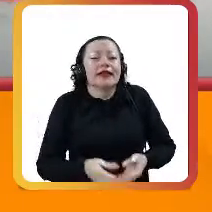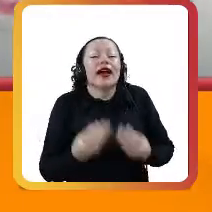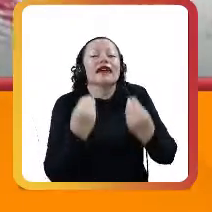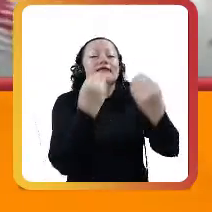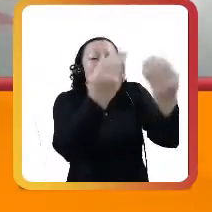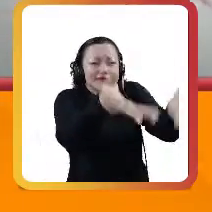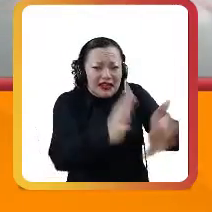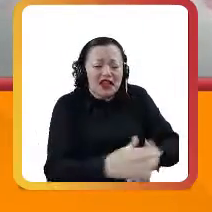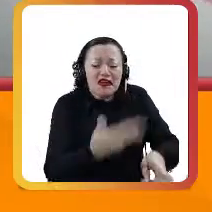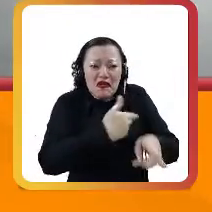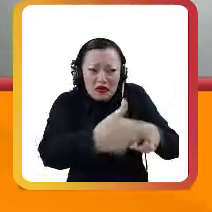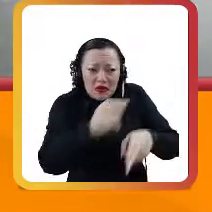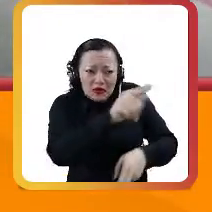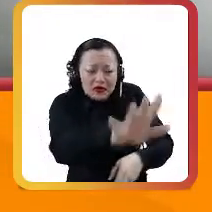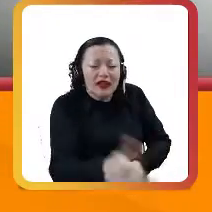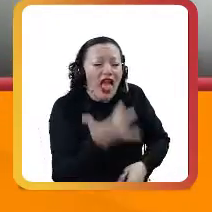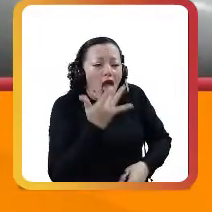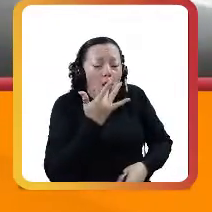Ah.